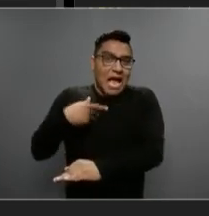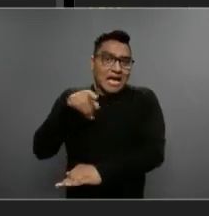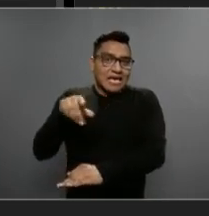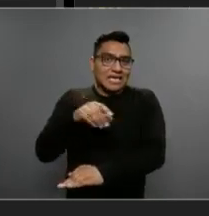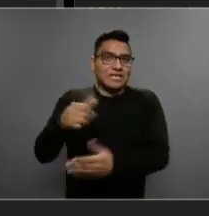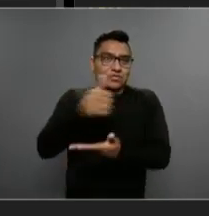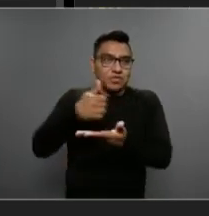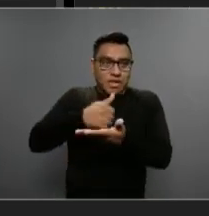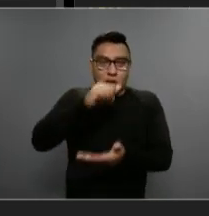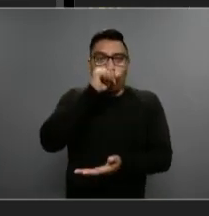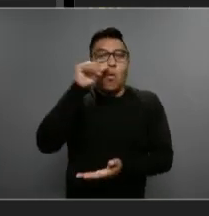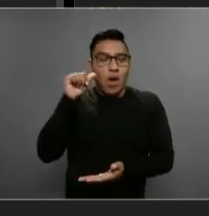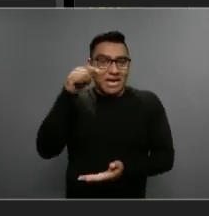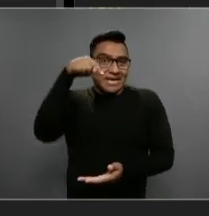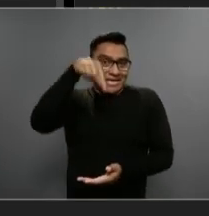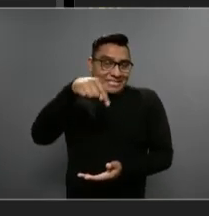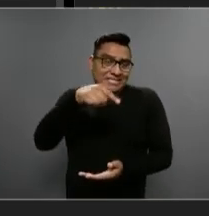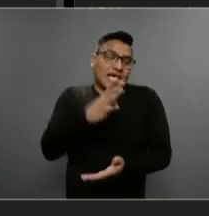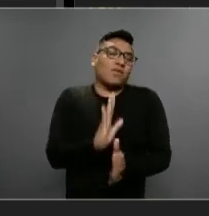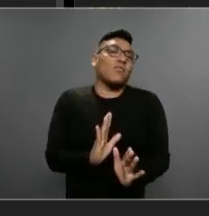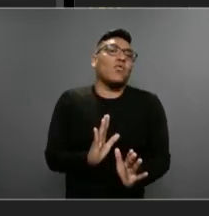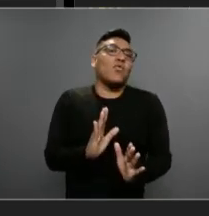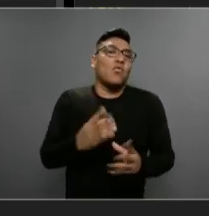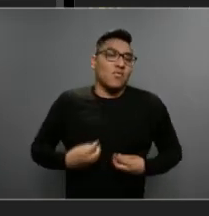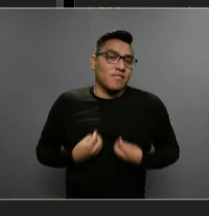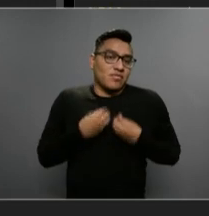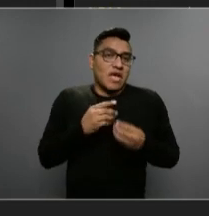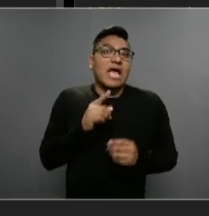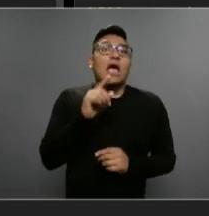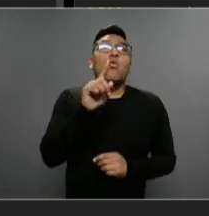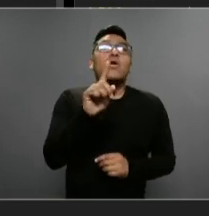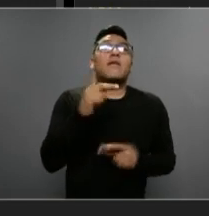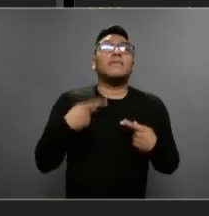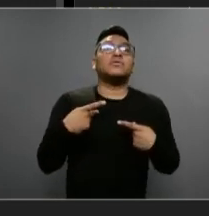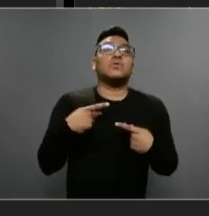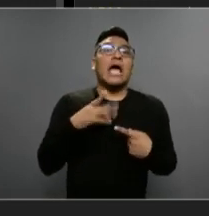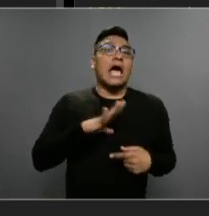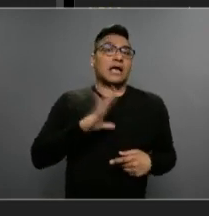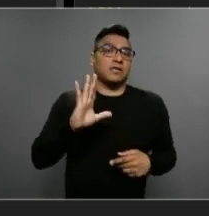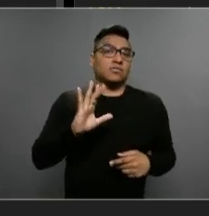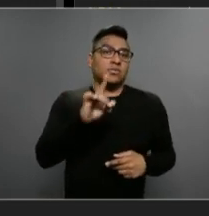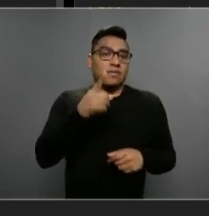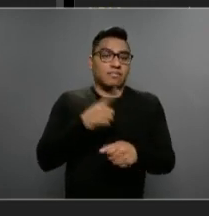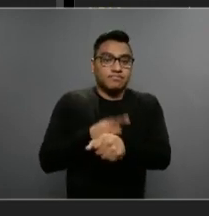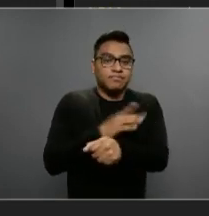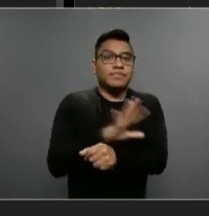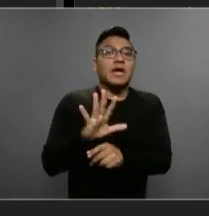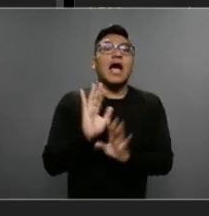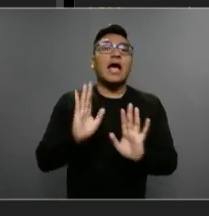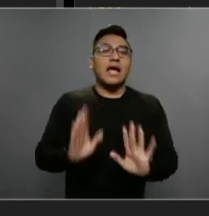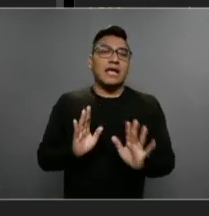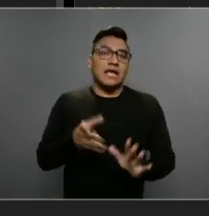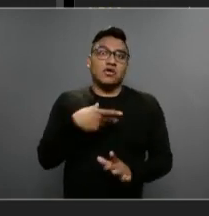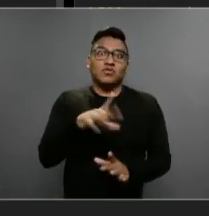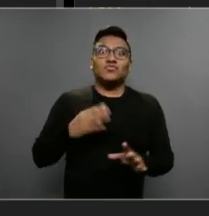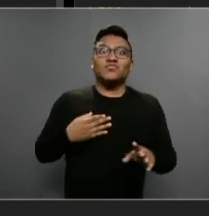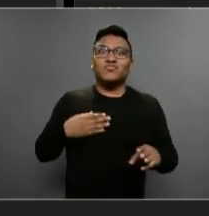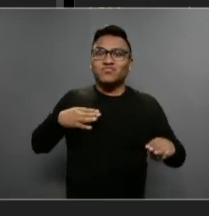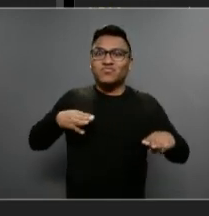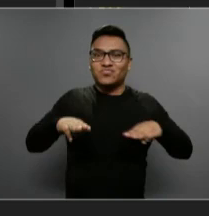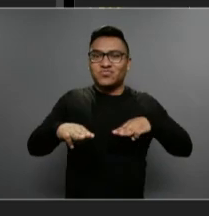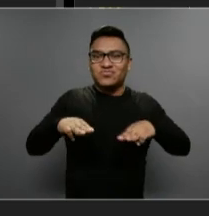Juárez, pues no creo que hay un solo caso. En Juárez, sí. En Juárez. Hay una gran movilidad del